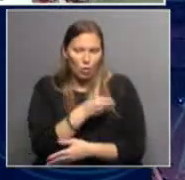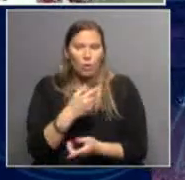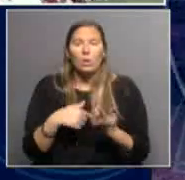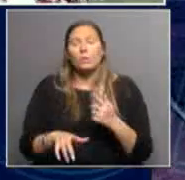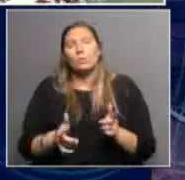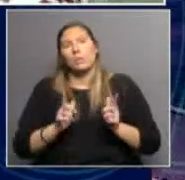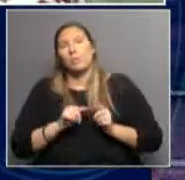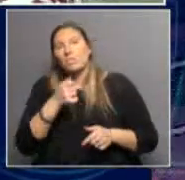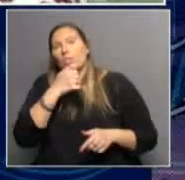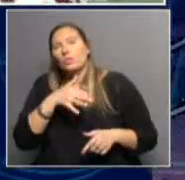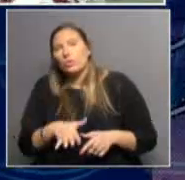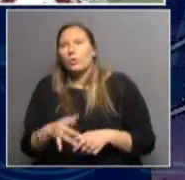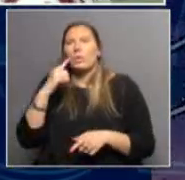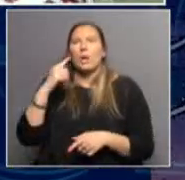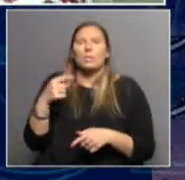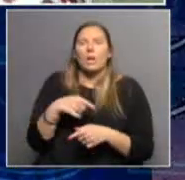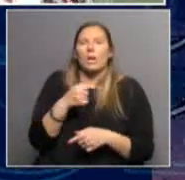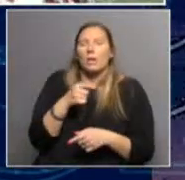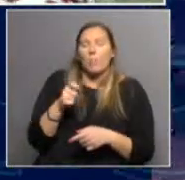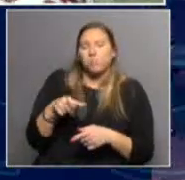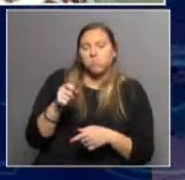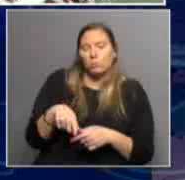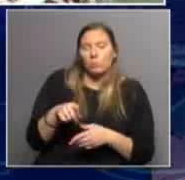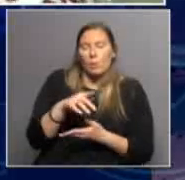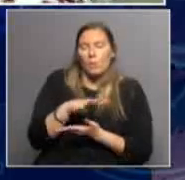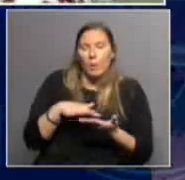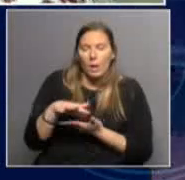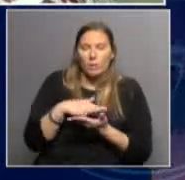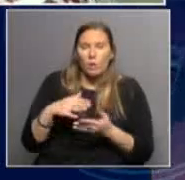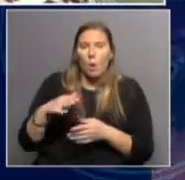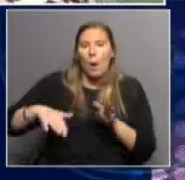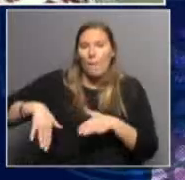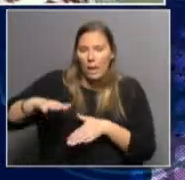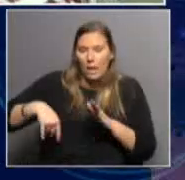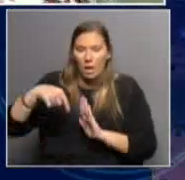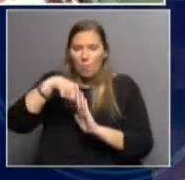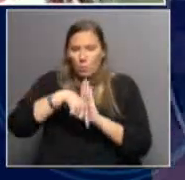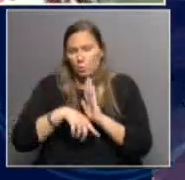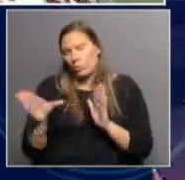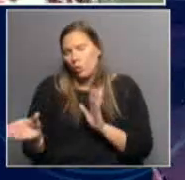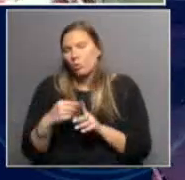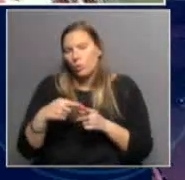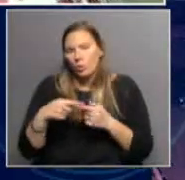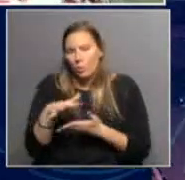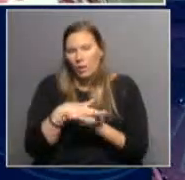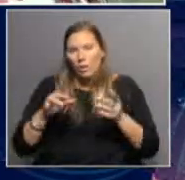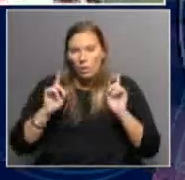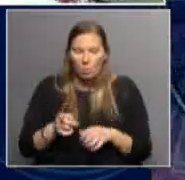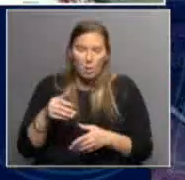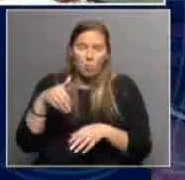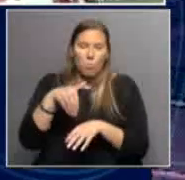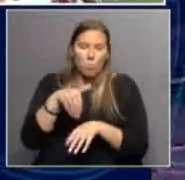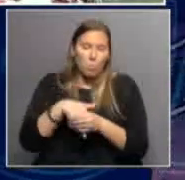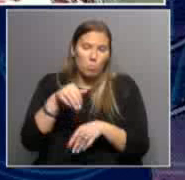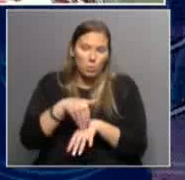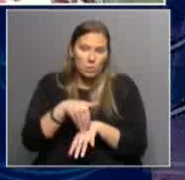apelamos a esa historia, a ese reservorio que tiene el barrio Palermo Sur, y los barrios que también componen el resto del municipio, de esta característica